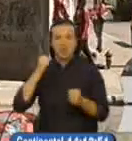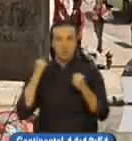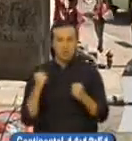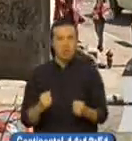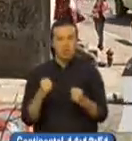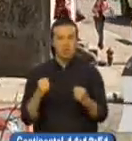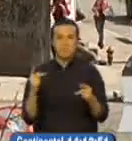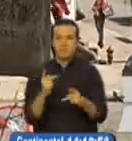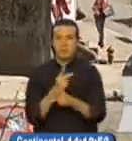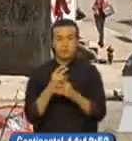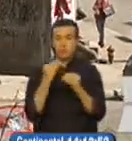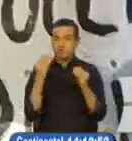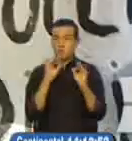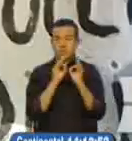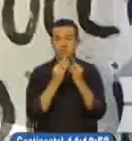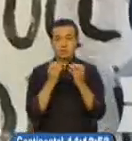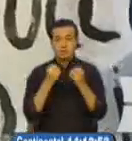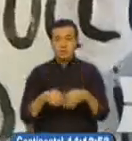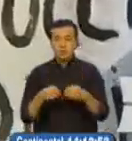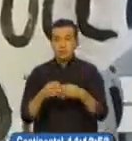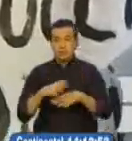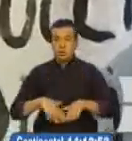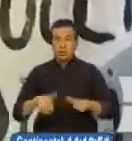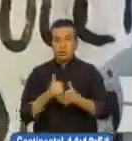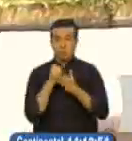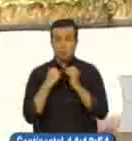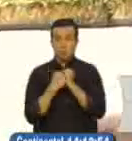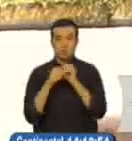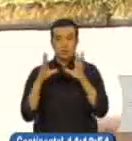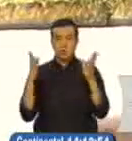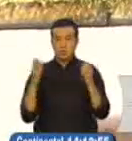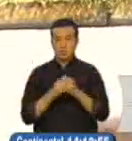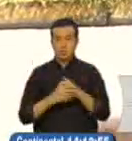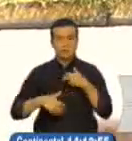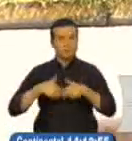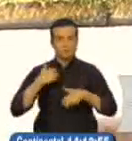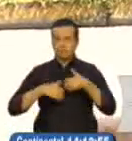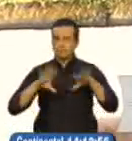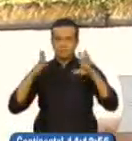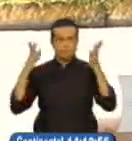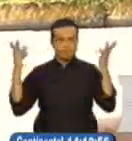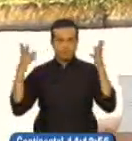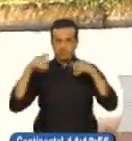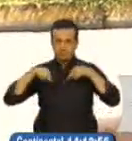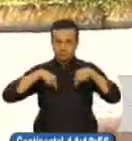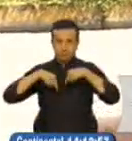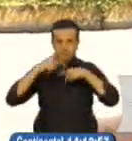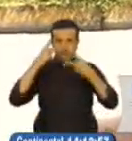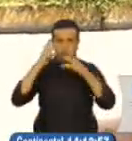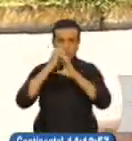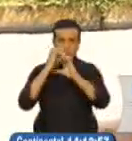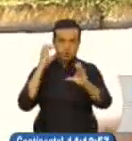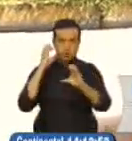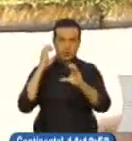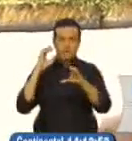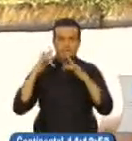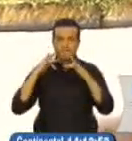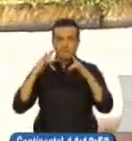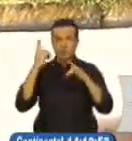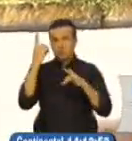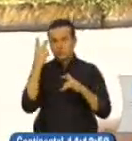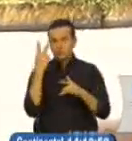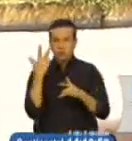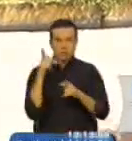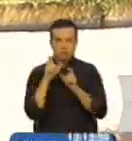que además de perjudicar a cientos de familias, no beneficiará a nadie. No hay problema de tráfico, usted ve que las busetas bajan vacías con uno o